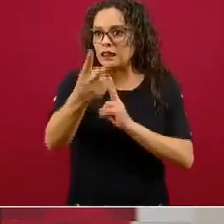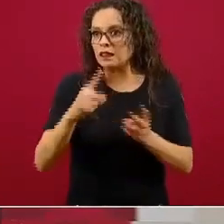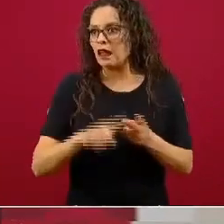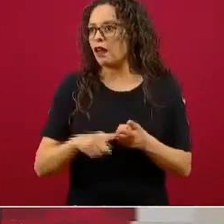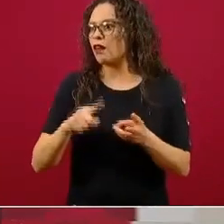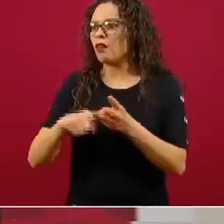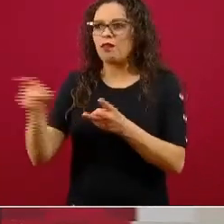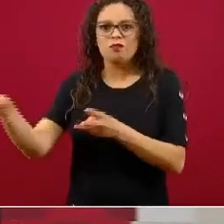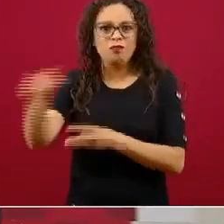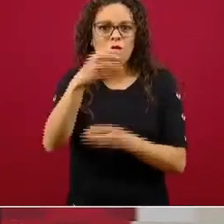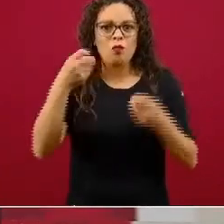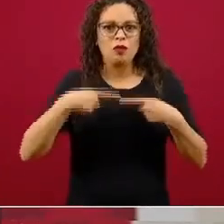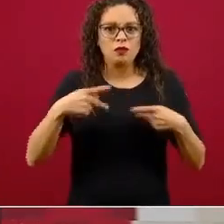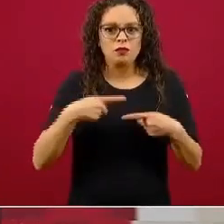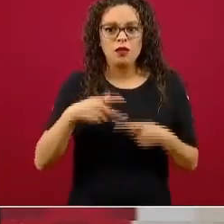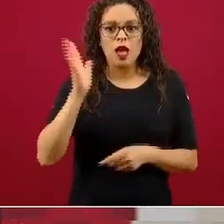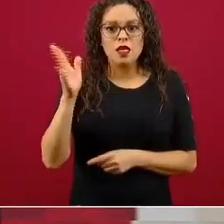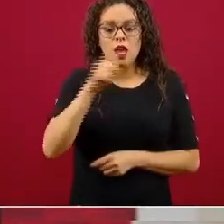y salió con COVID.